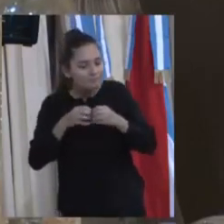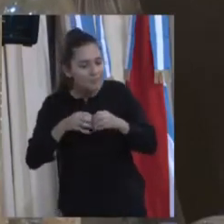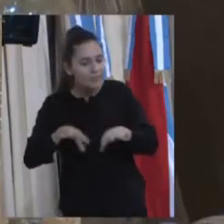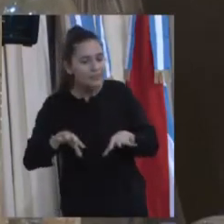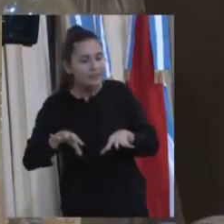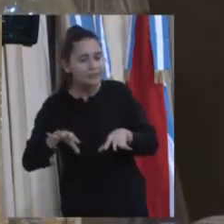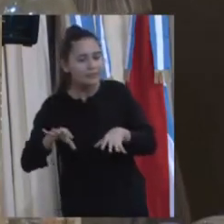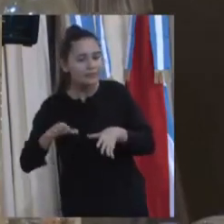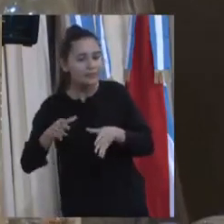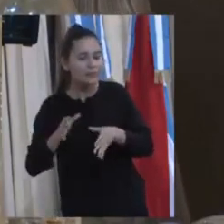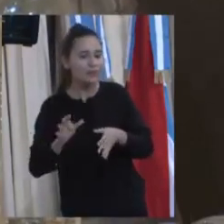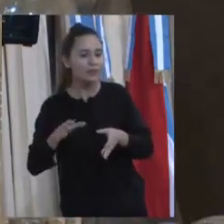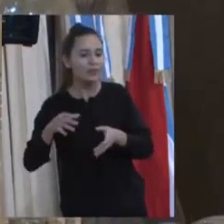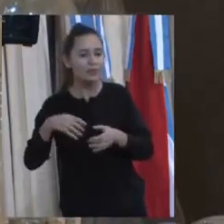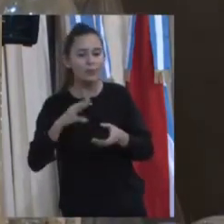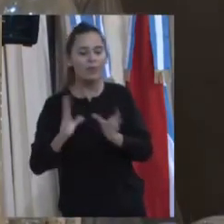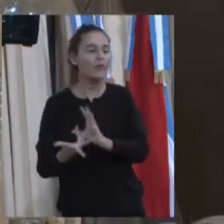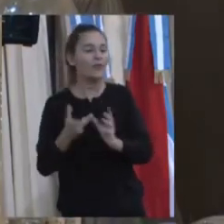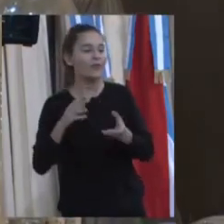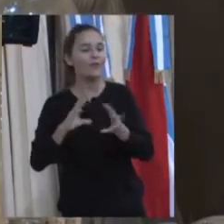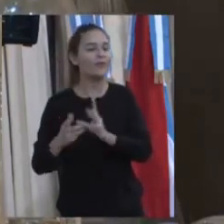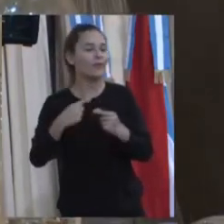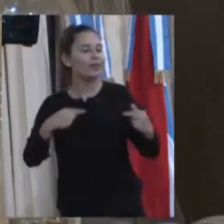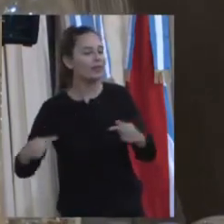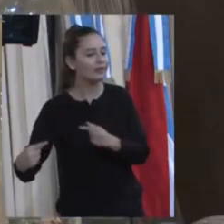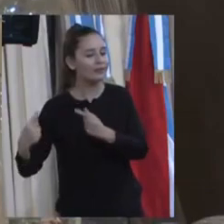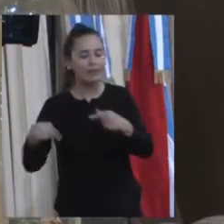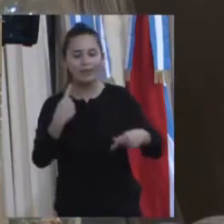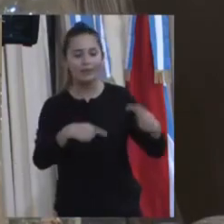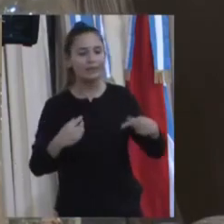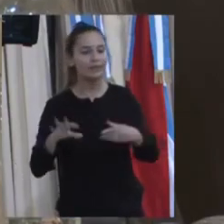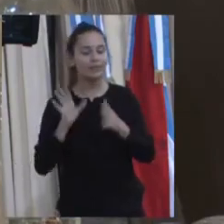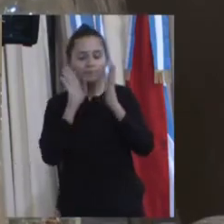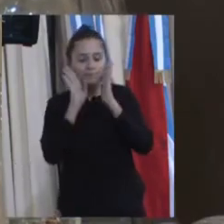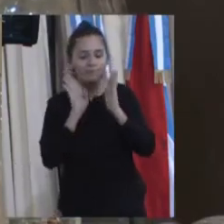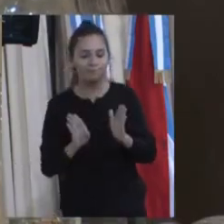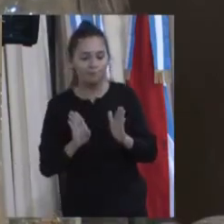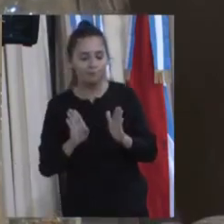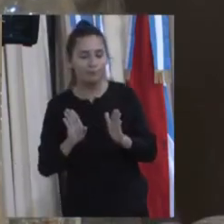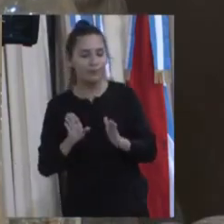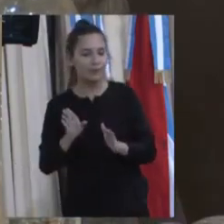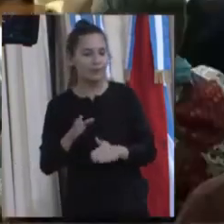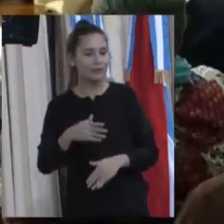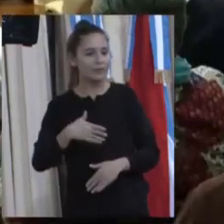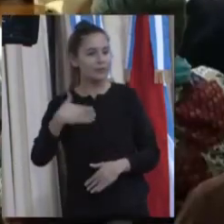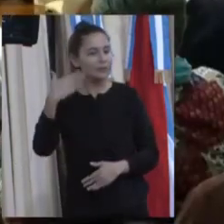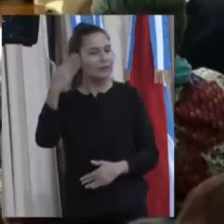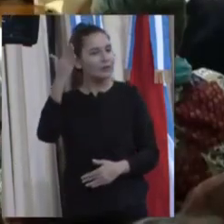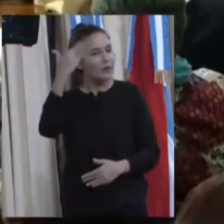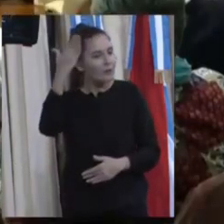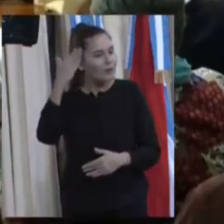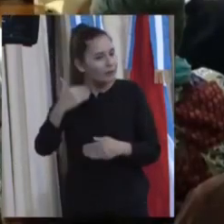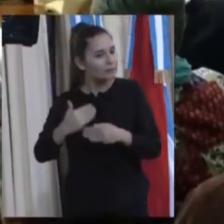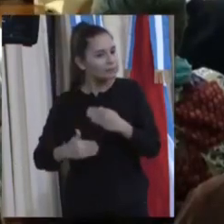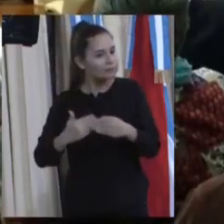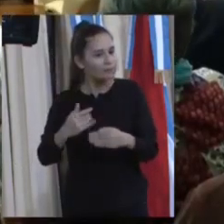otros carriles, otras instancias, que van a estar focalizados en estas conferencias que empieza a impulsar